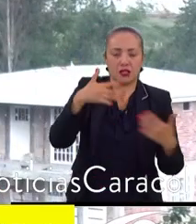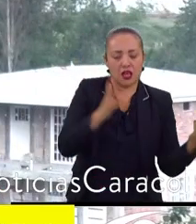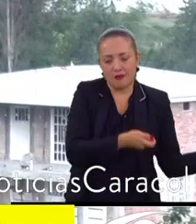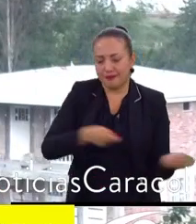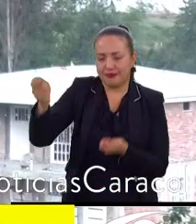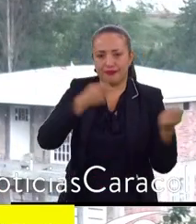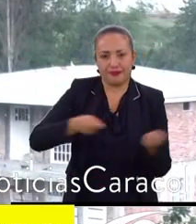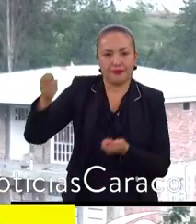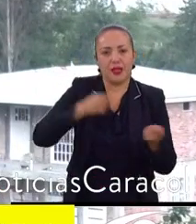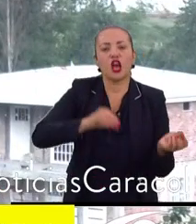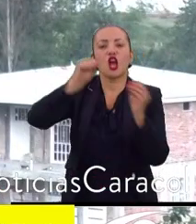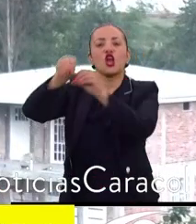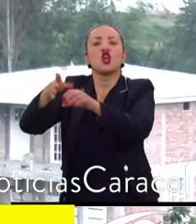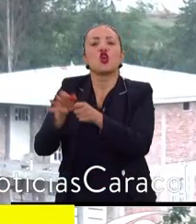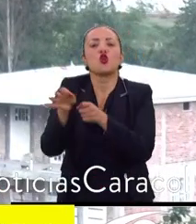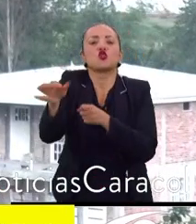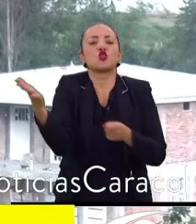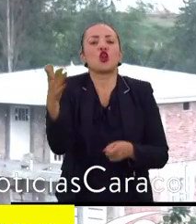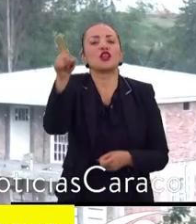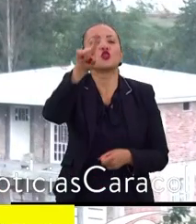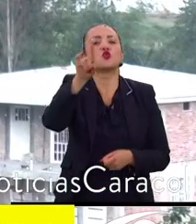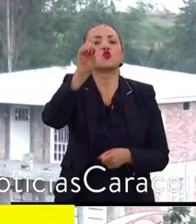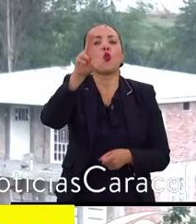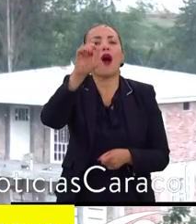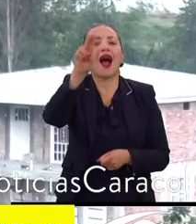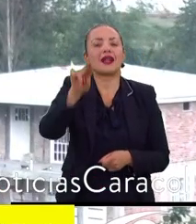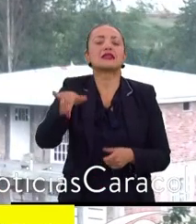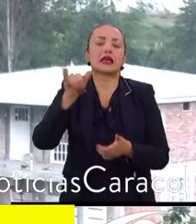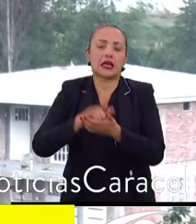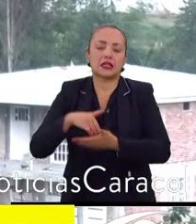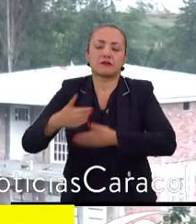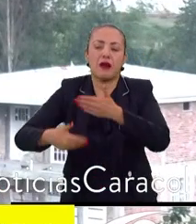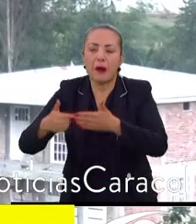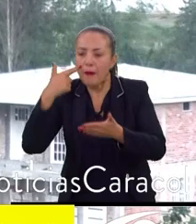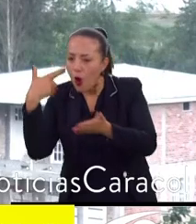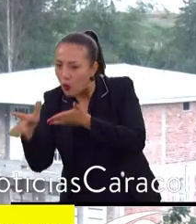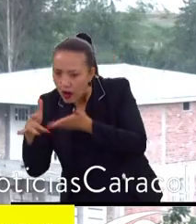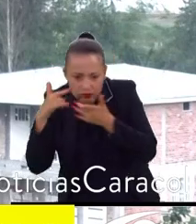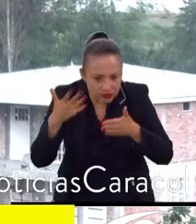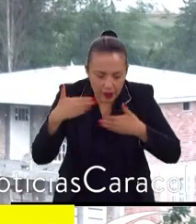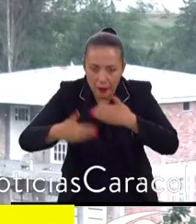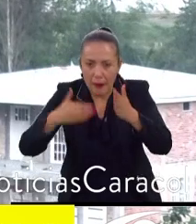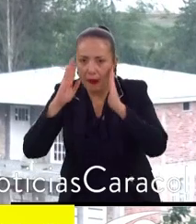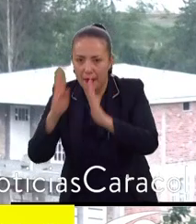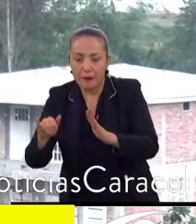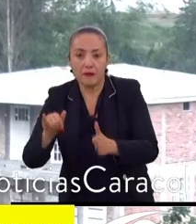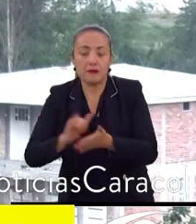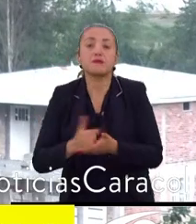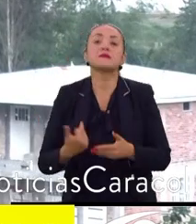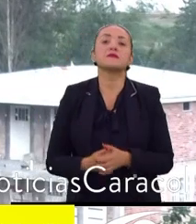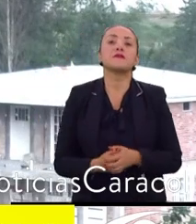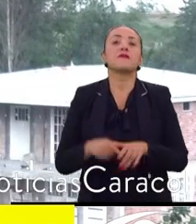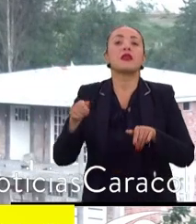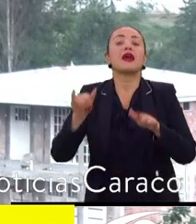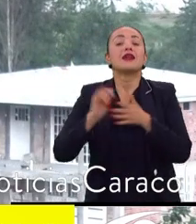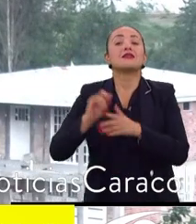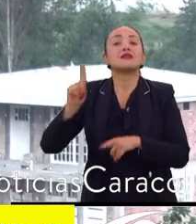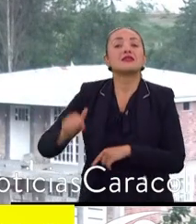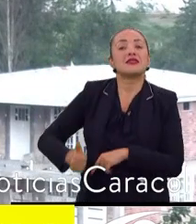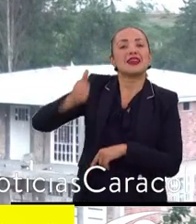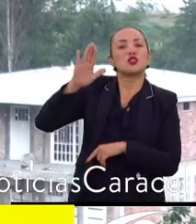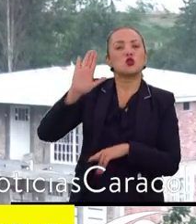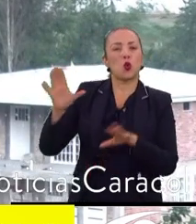municipio de suárez donde se le adelantaron los actos urgentes en ese mismo accidente el consell ex consejero mayor del cric